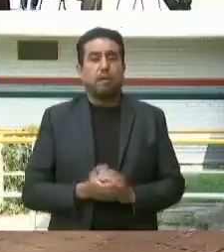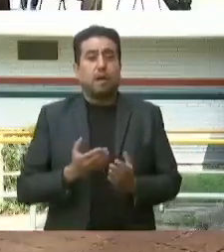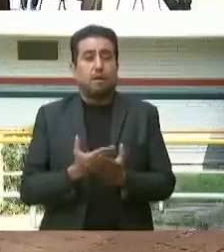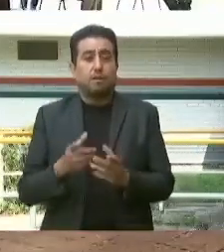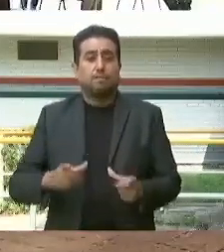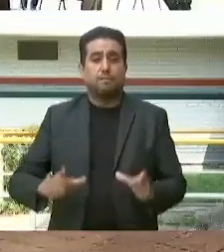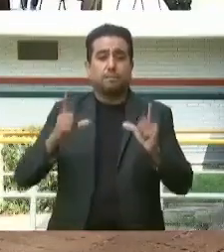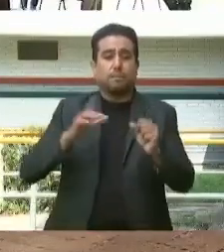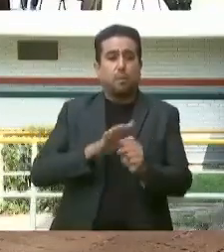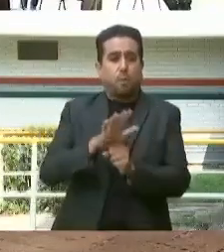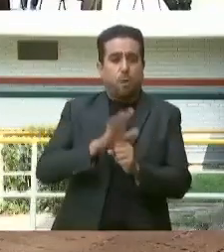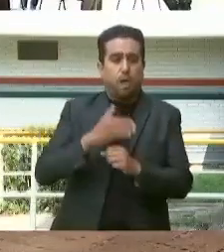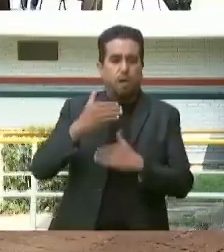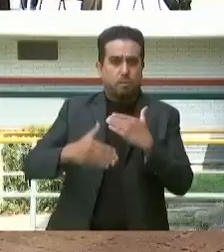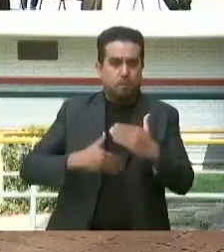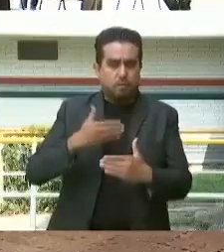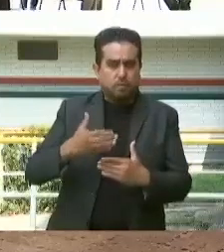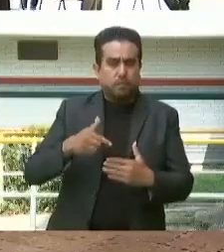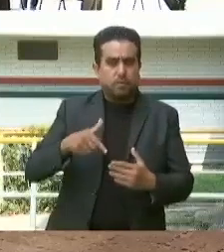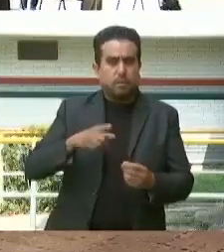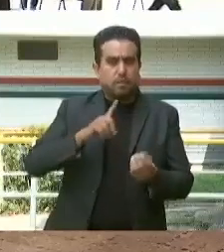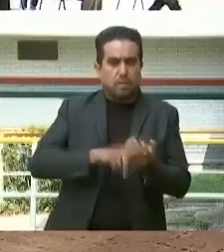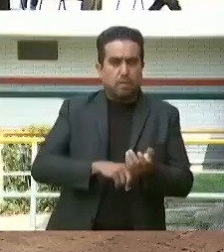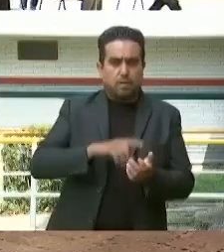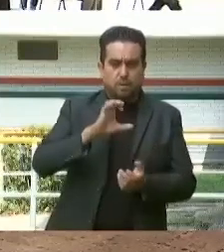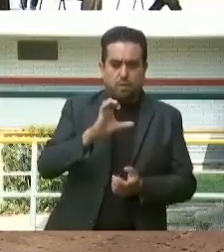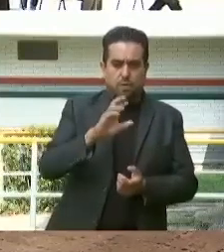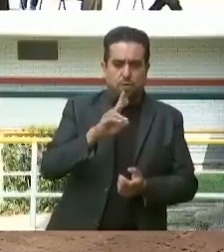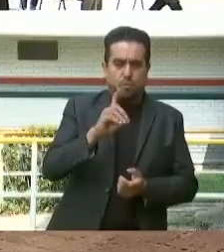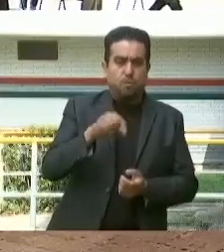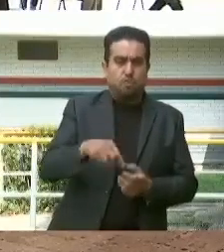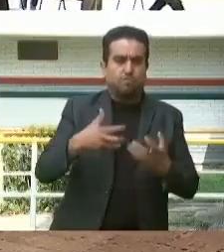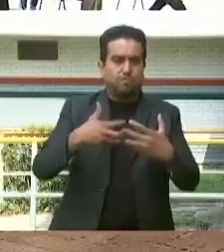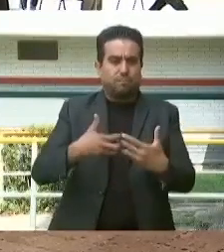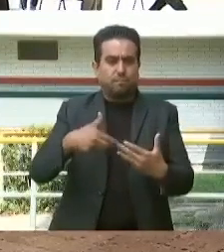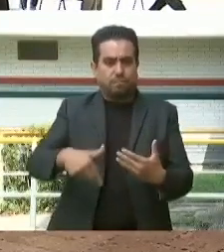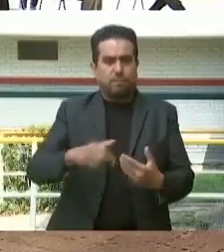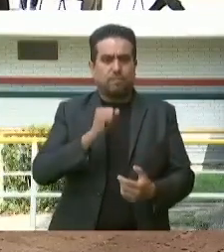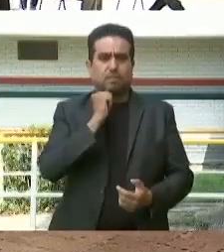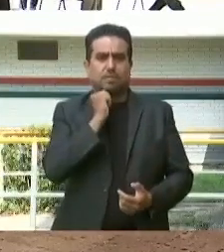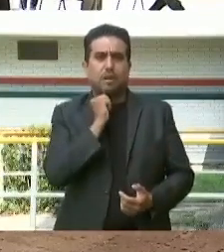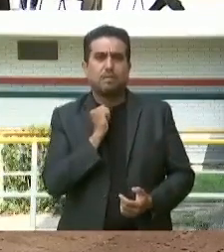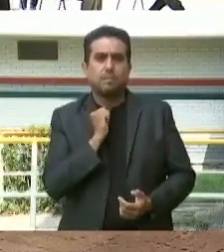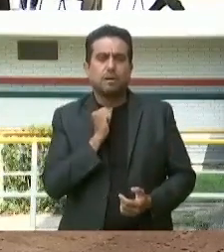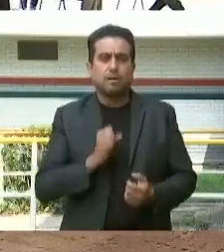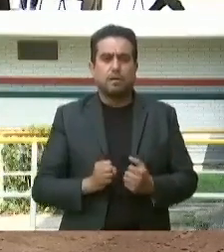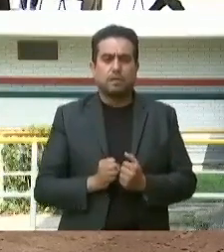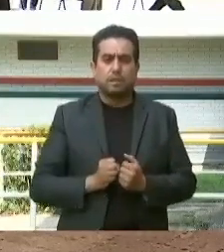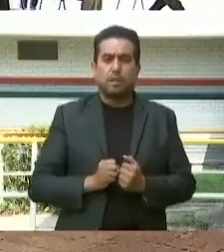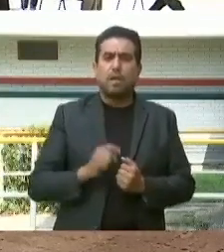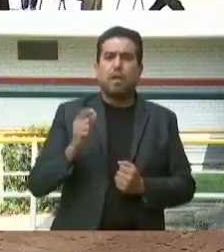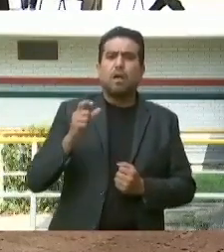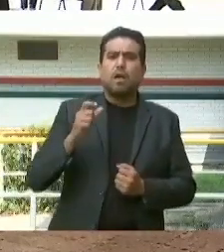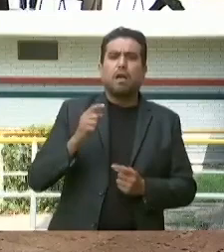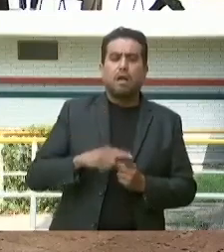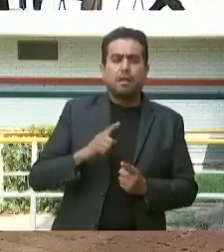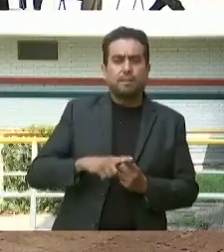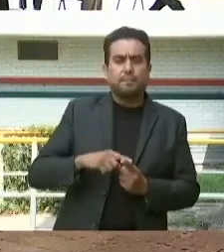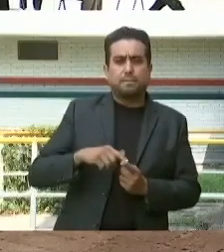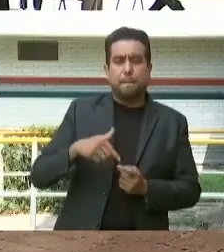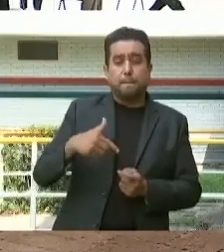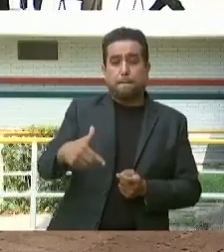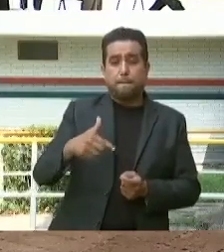proyección de incremento del proceso de crudo de la refinería de salamanca nosotros ahora en julio le comentamos